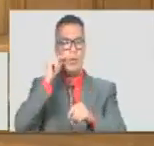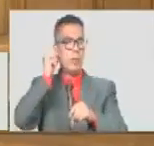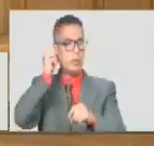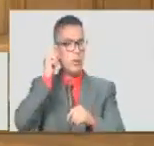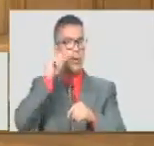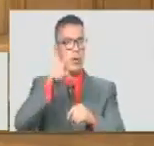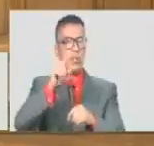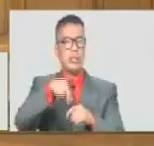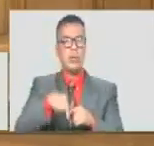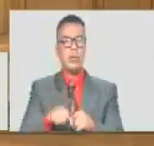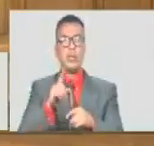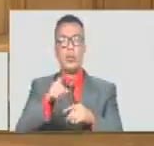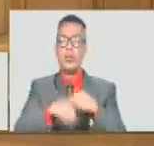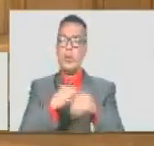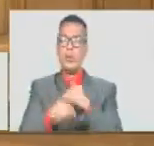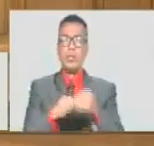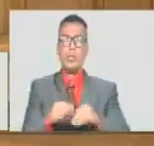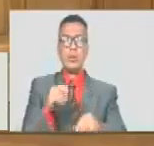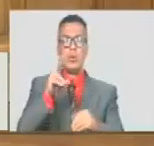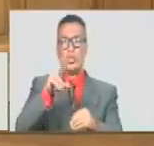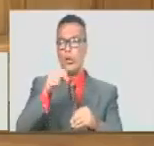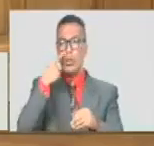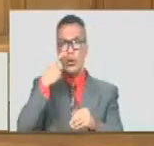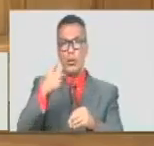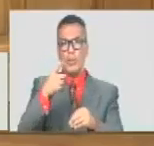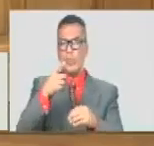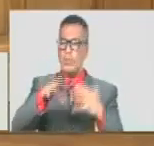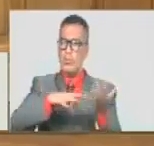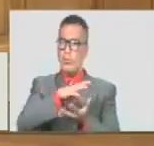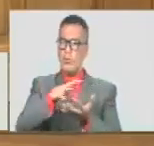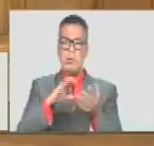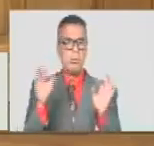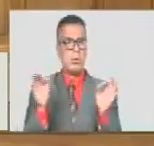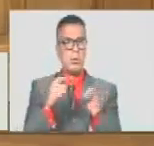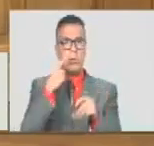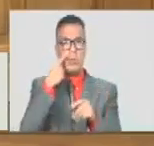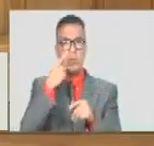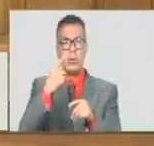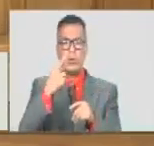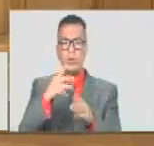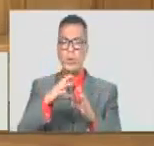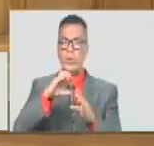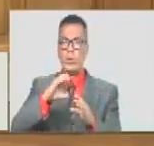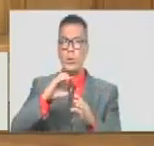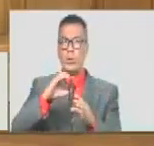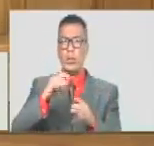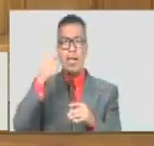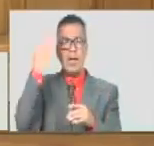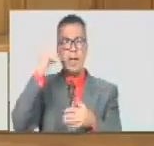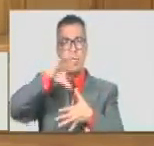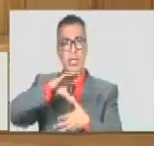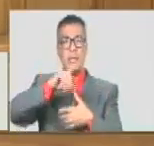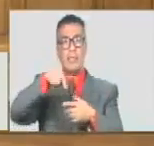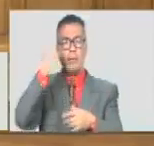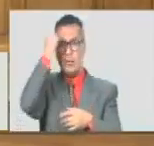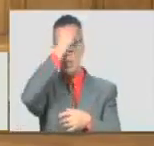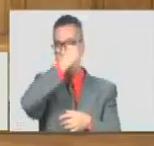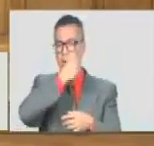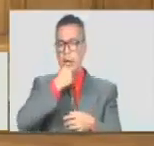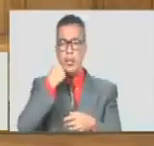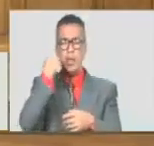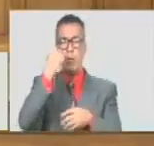el que discrimina un hecho, y no lo vemos como un problema. Los colonizadores de América y África